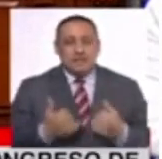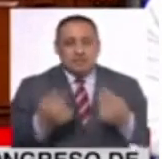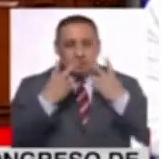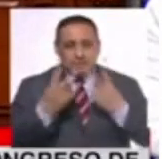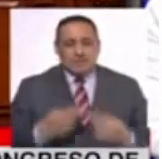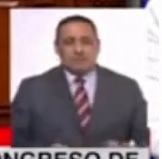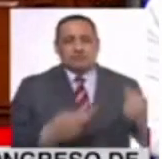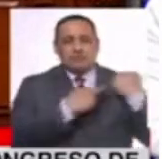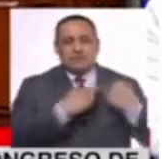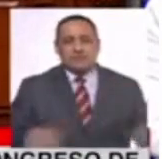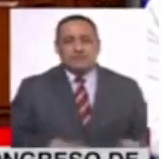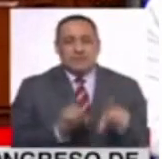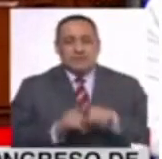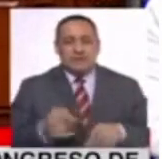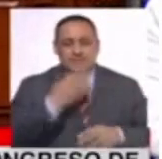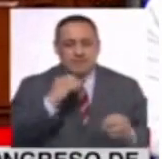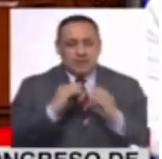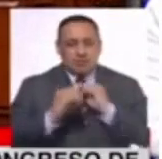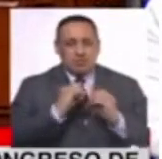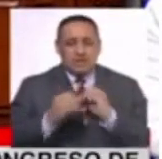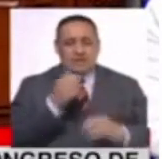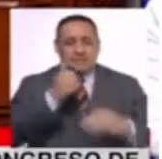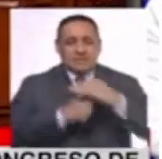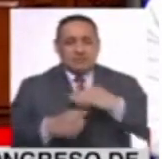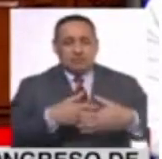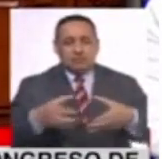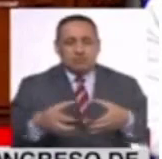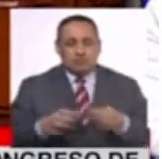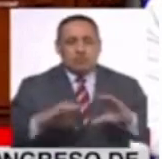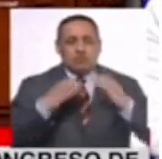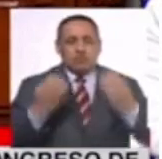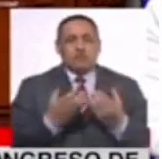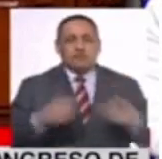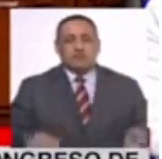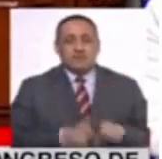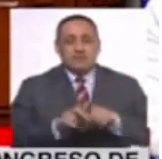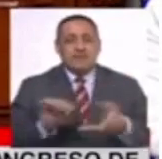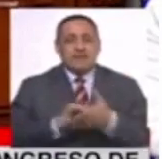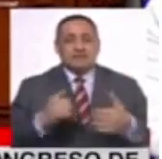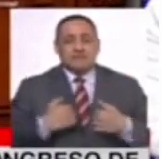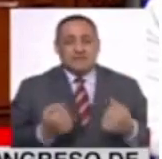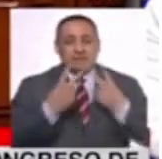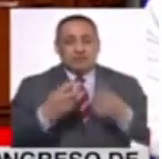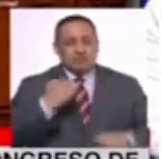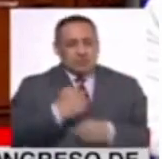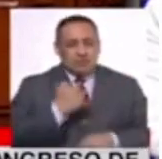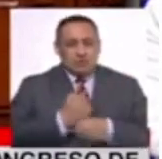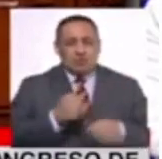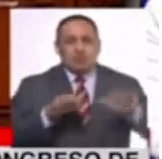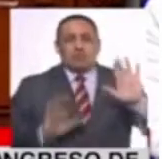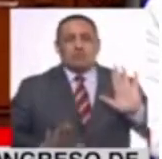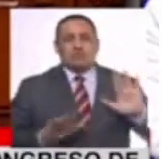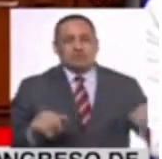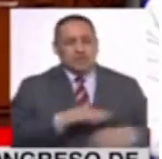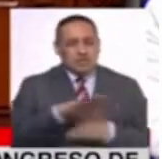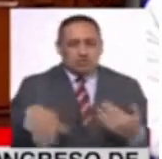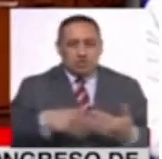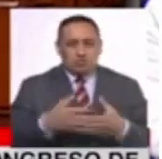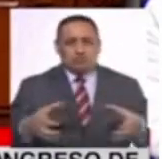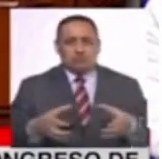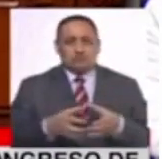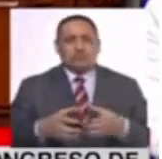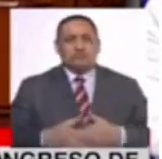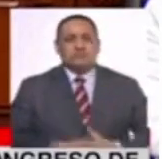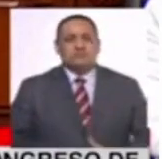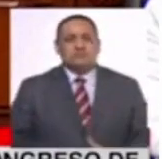la responsabilidad de mejorar la imagen del Congreso y esa debe ser, señores, una tarea y compromiso de todos